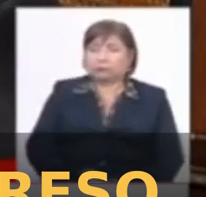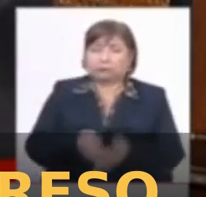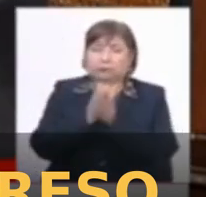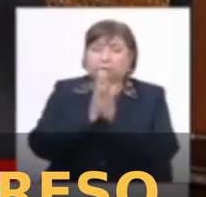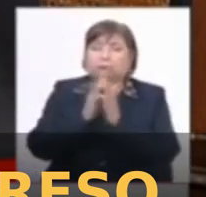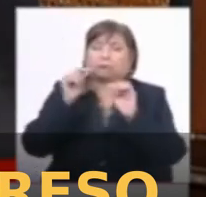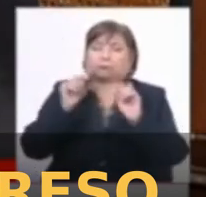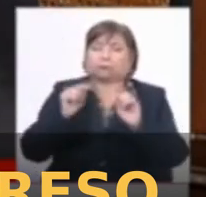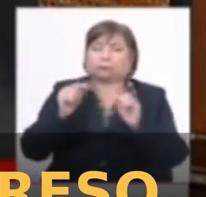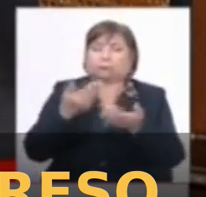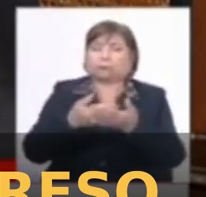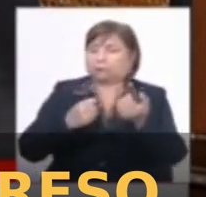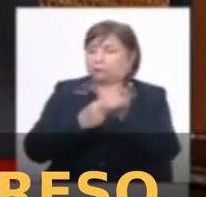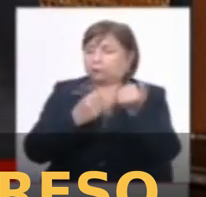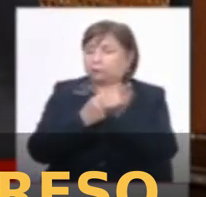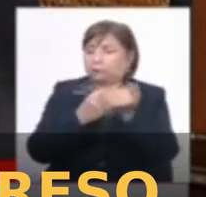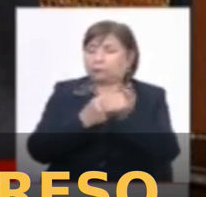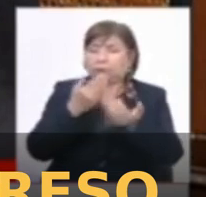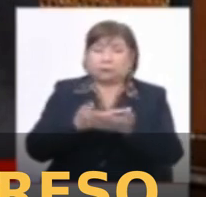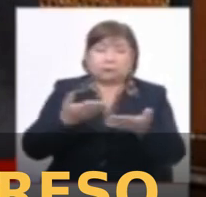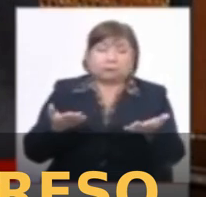solicitar este tipo de apoyos,